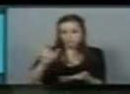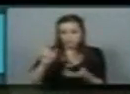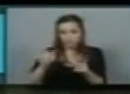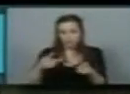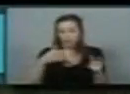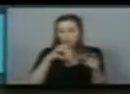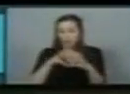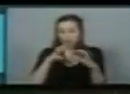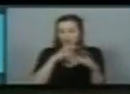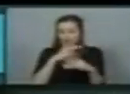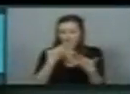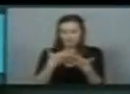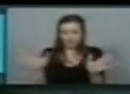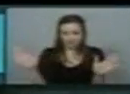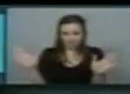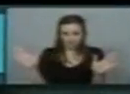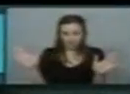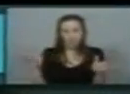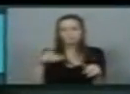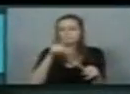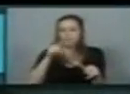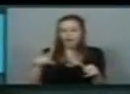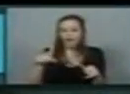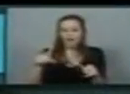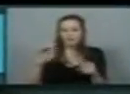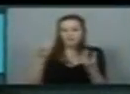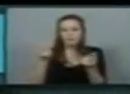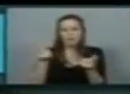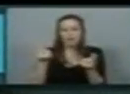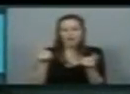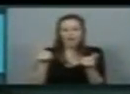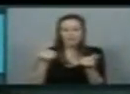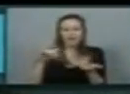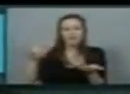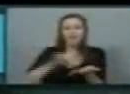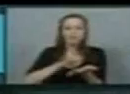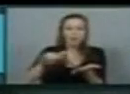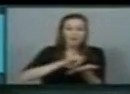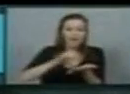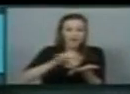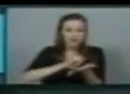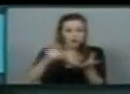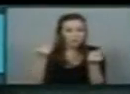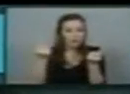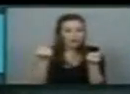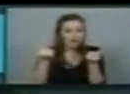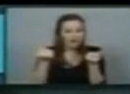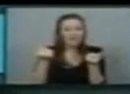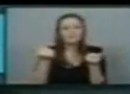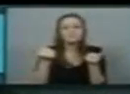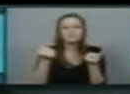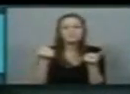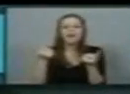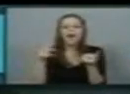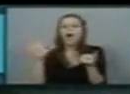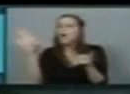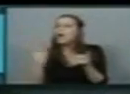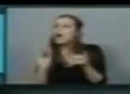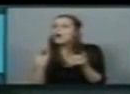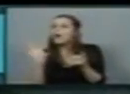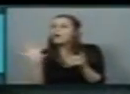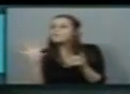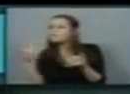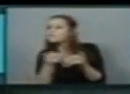Grupo Clarín New York Trust. Parecen ser fondos de Nueva York, que, digamos, han omitido inscribirse